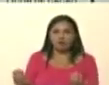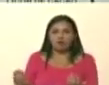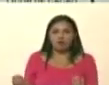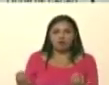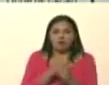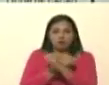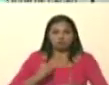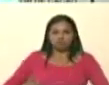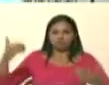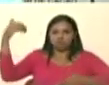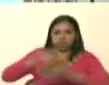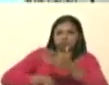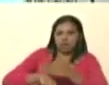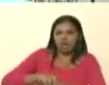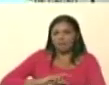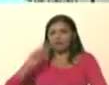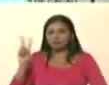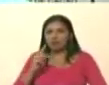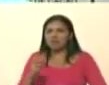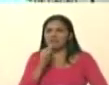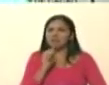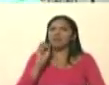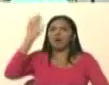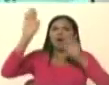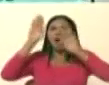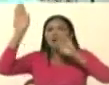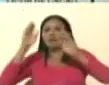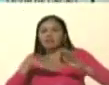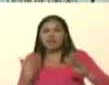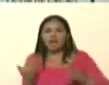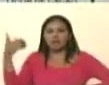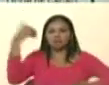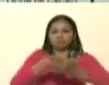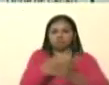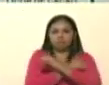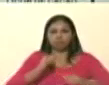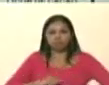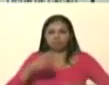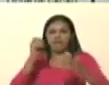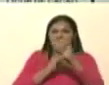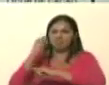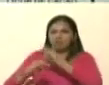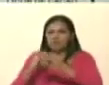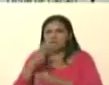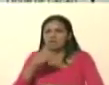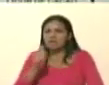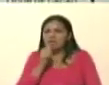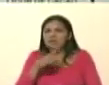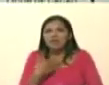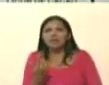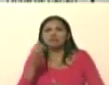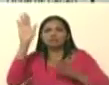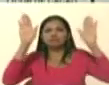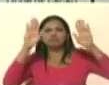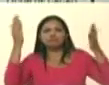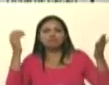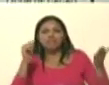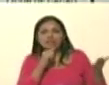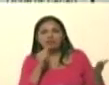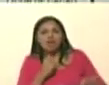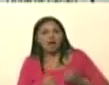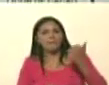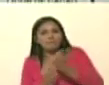ejércitos extranjeros que levante la mano el que quiere que a venezuela le invade un ejército extranjero levanten la mano usted en su casa quien